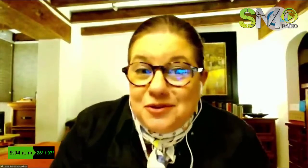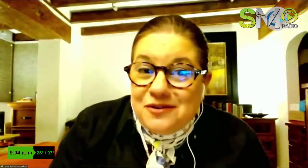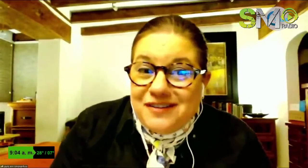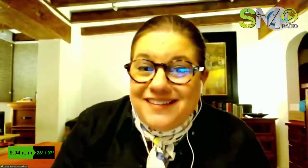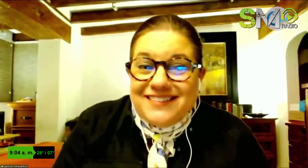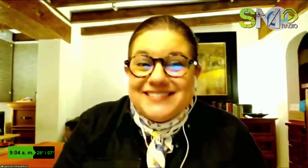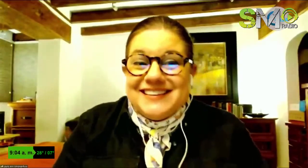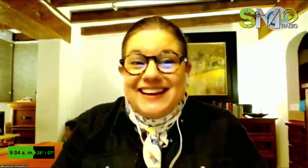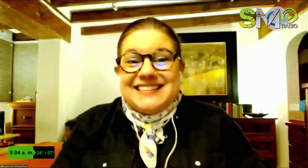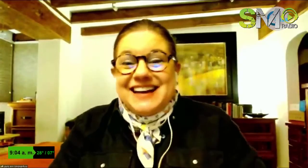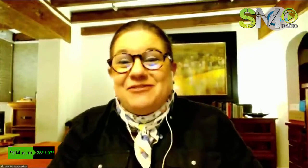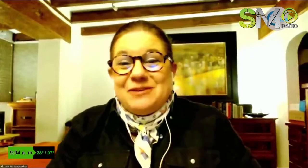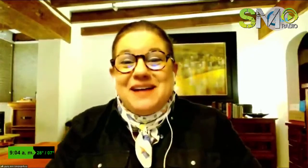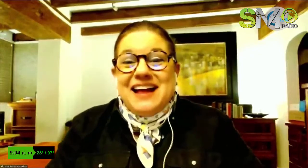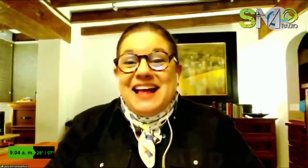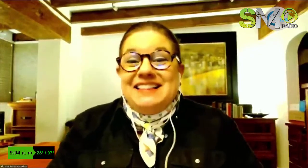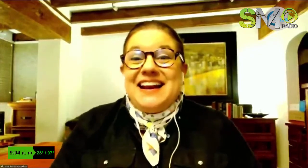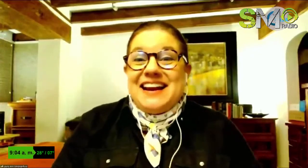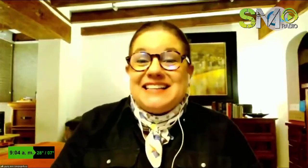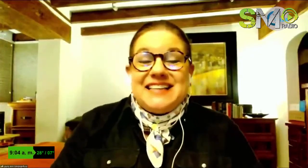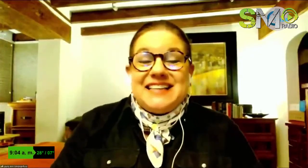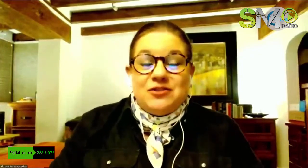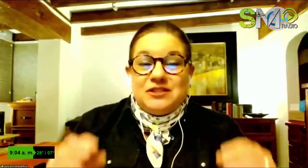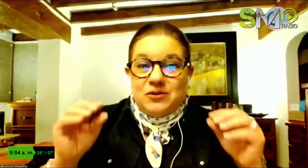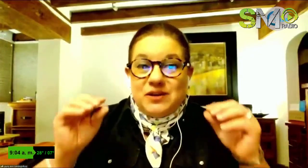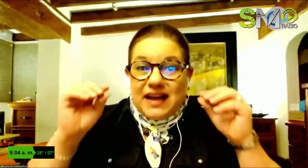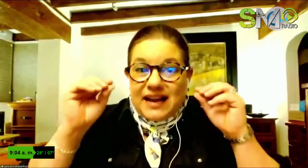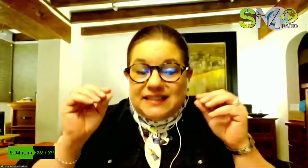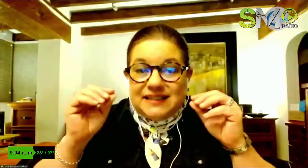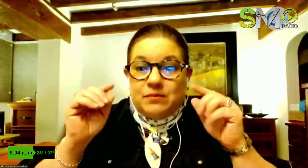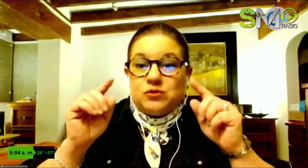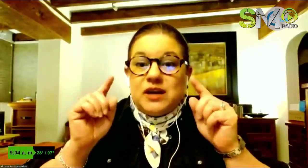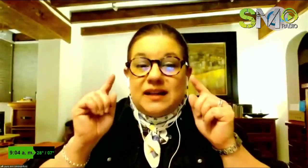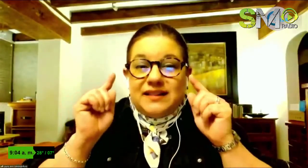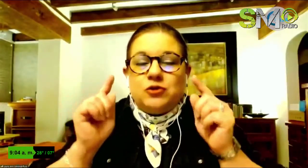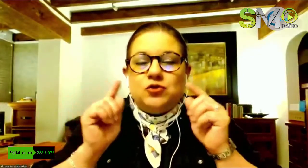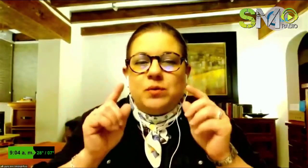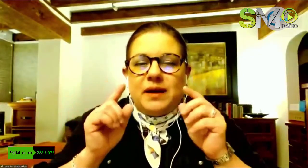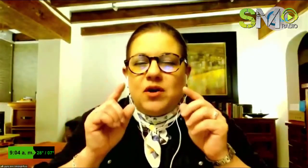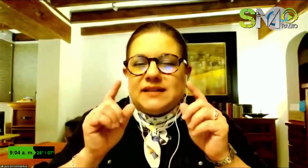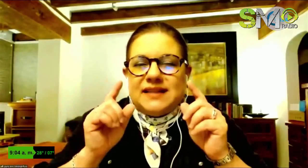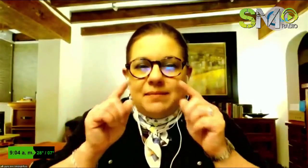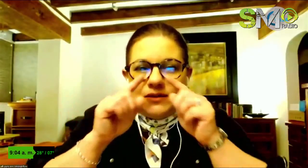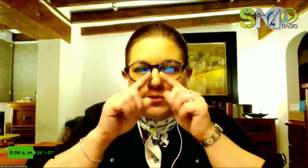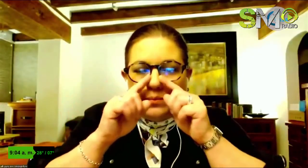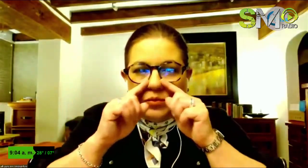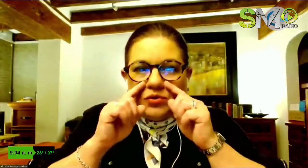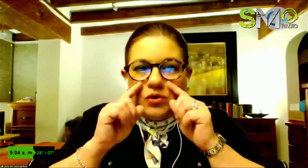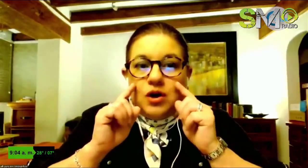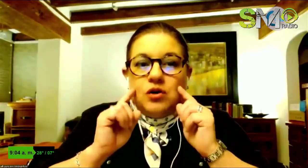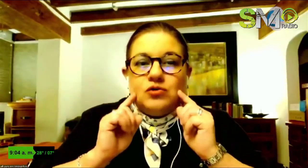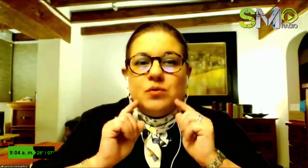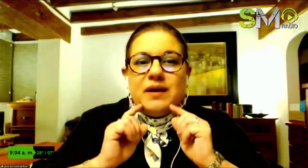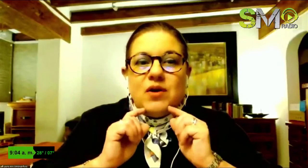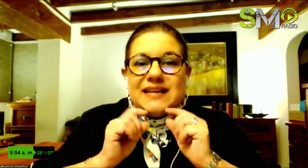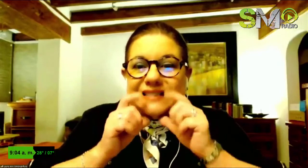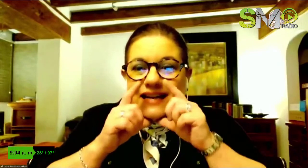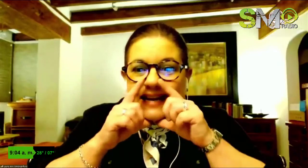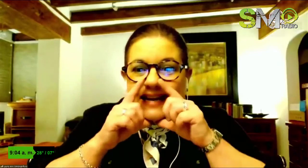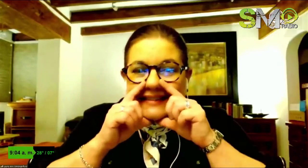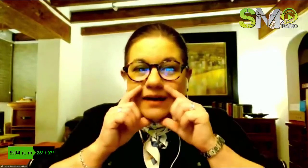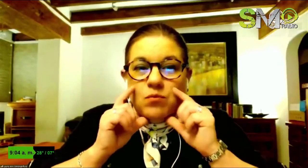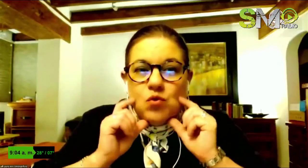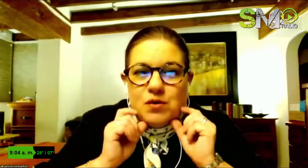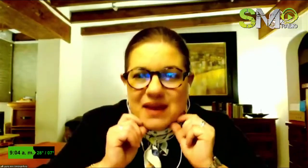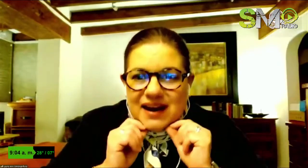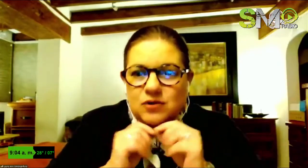eso es todo. La forma de regresar con seguridad. ¿Qué necesitamos? De los cubrebocas nada más un punto. Los cubrebocas